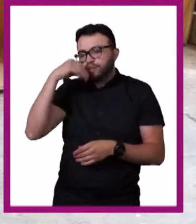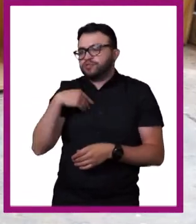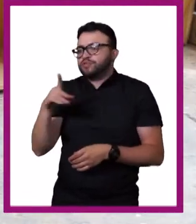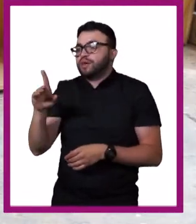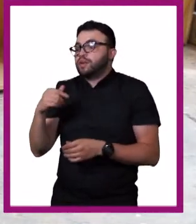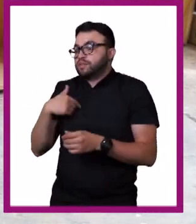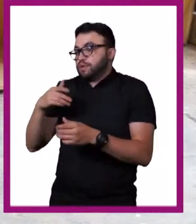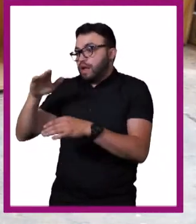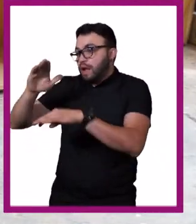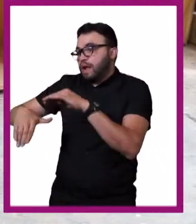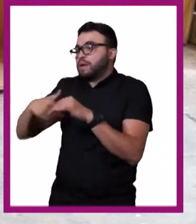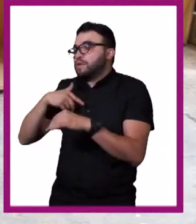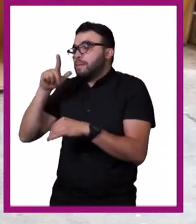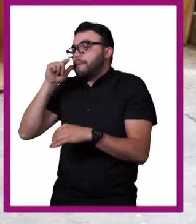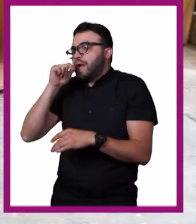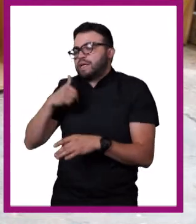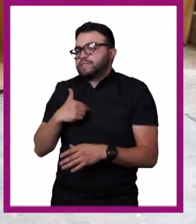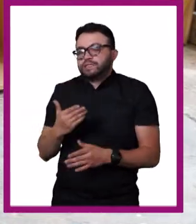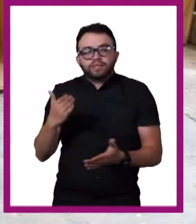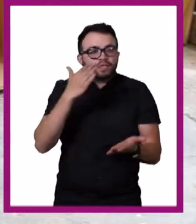con la madera, ¿no?